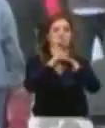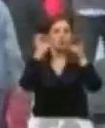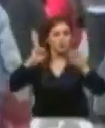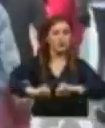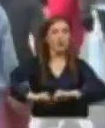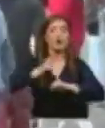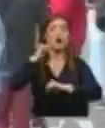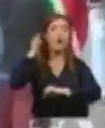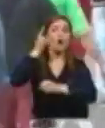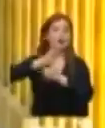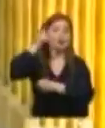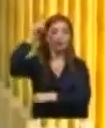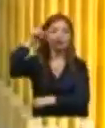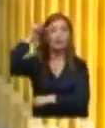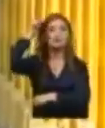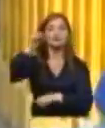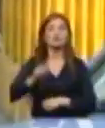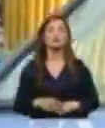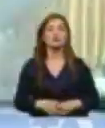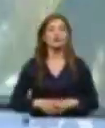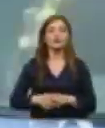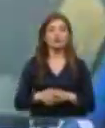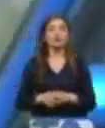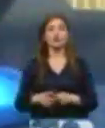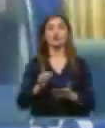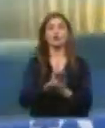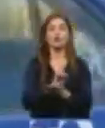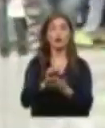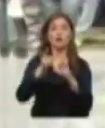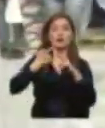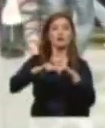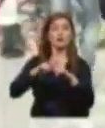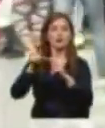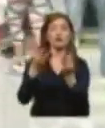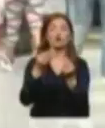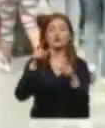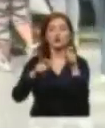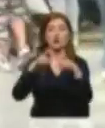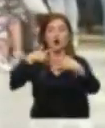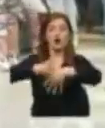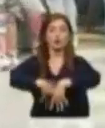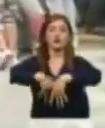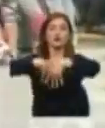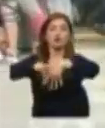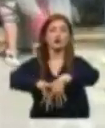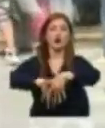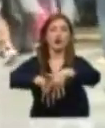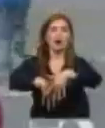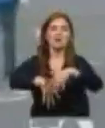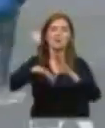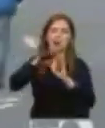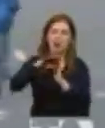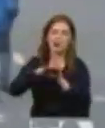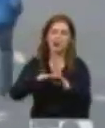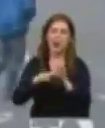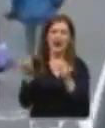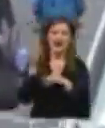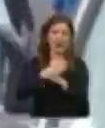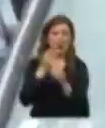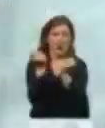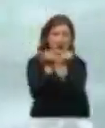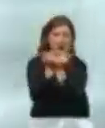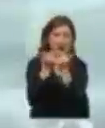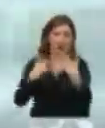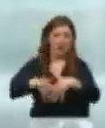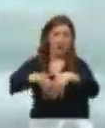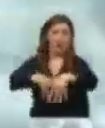la semana inicia con el continuo arribo de migrantes a rumichaca donde si bien se refleja una disminución considerable la llegada de